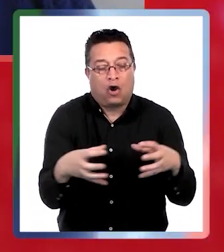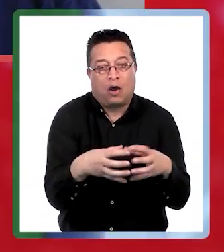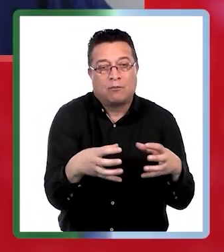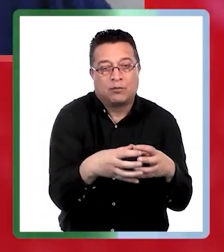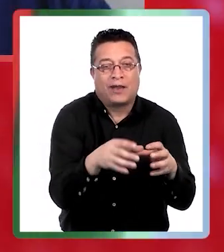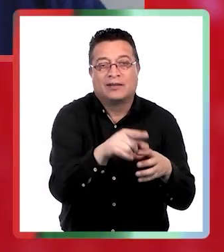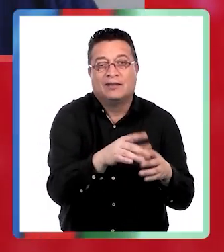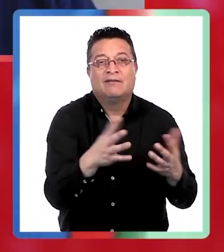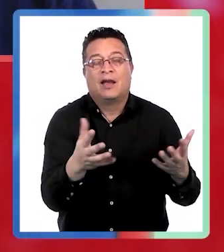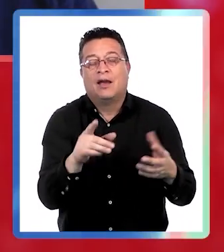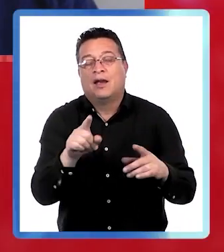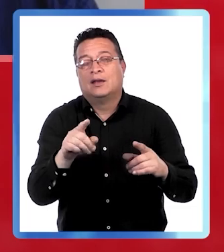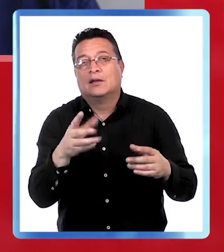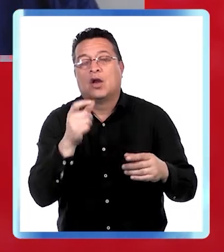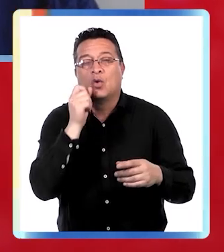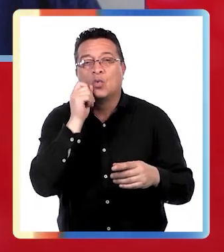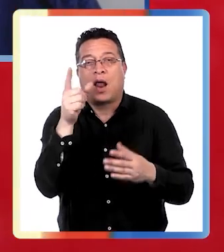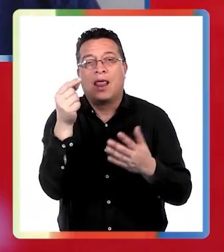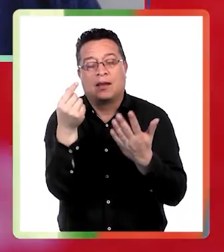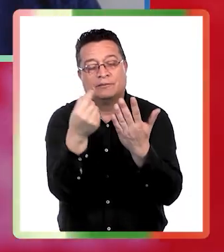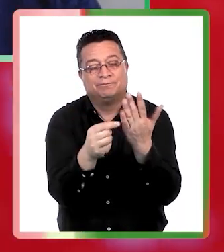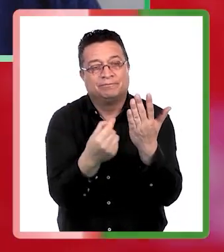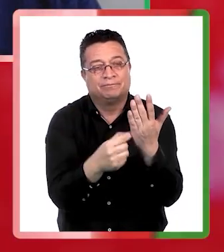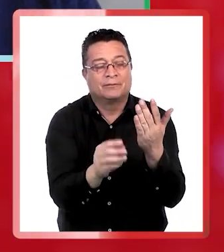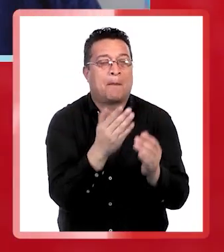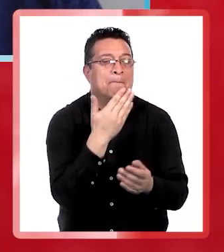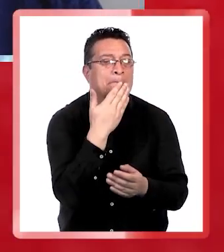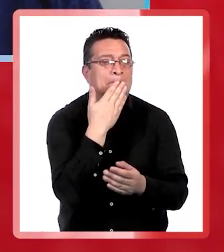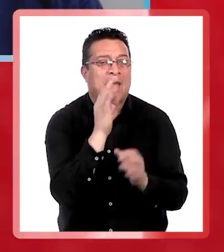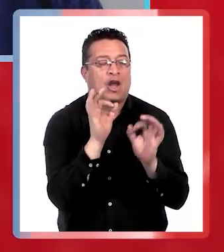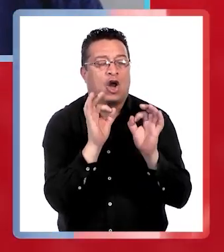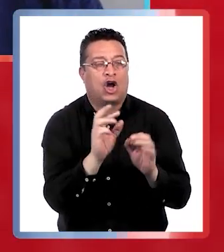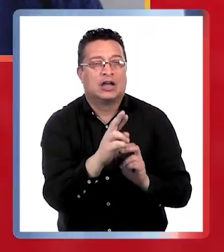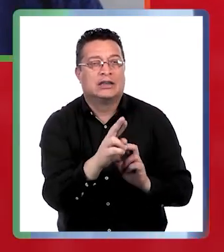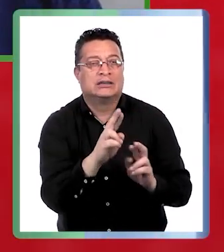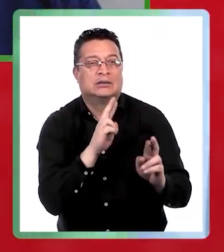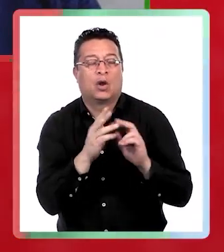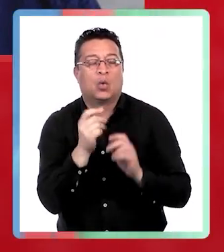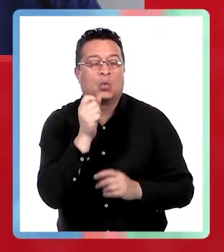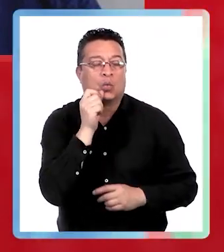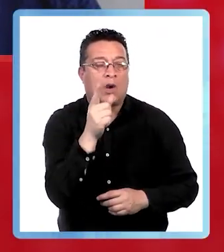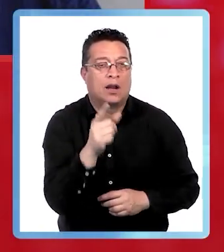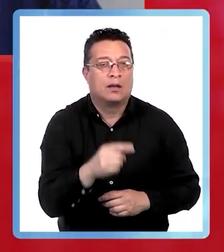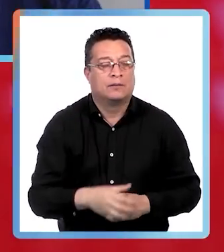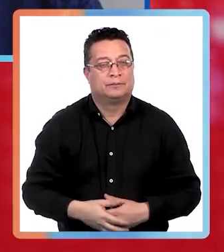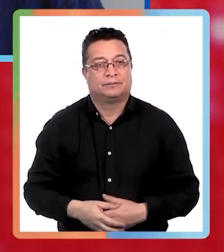quizás corporativas? Serían los resultados ideales después de esta encuesta?